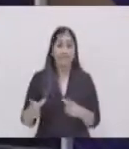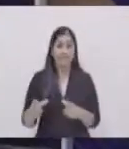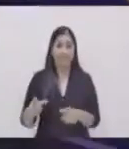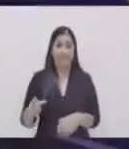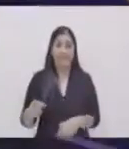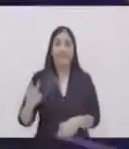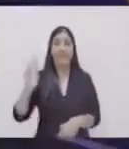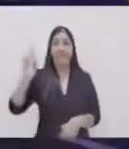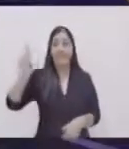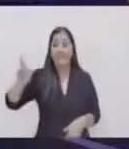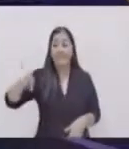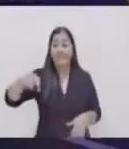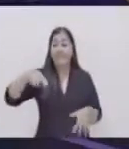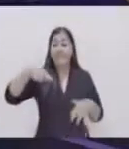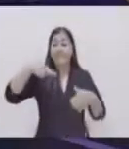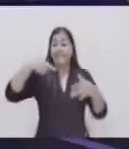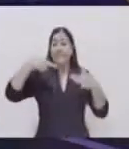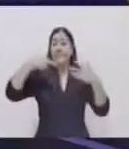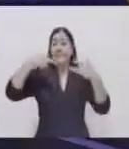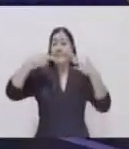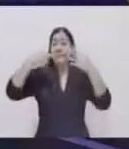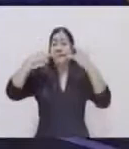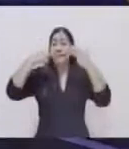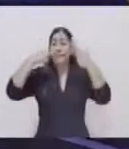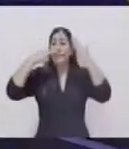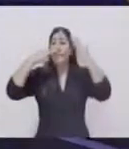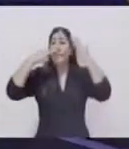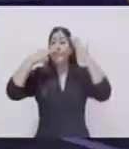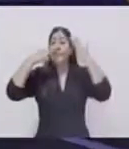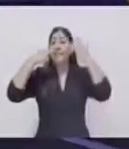¿Listo? Inhalamos.